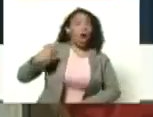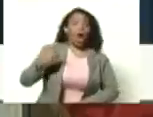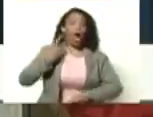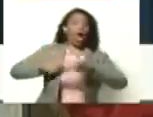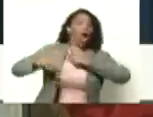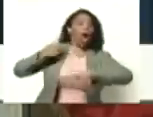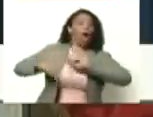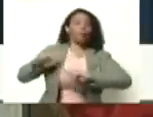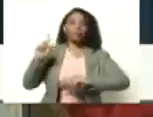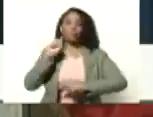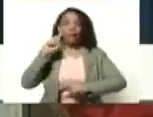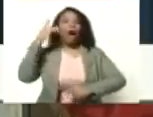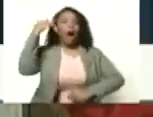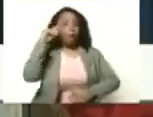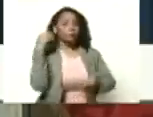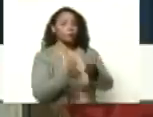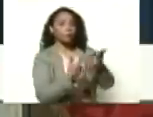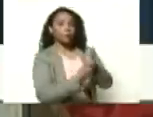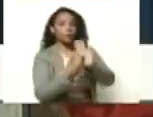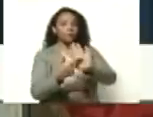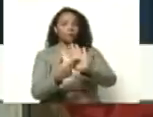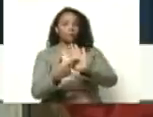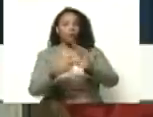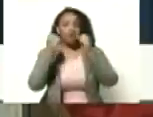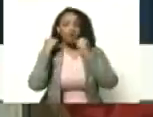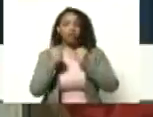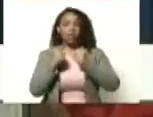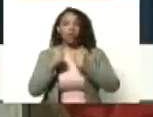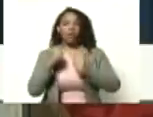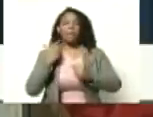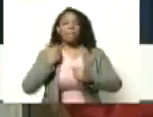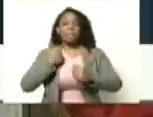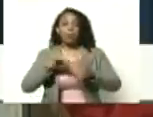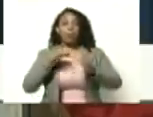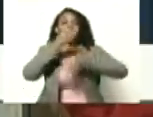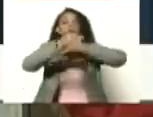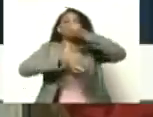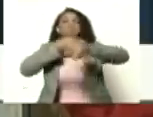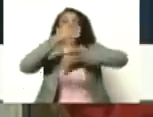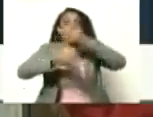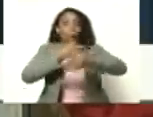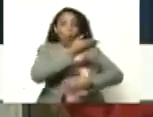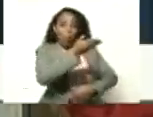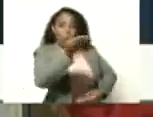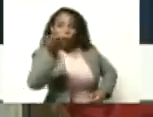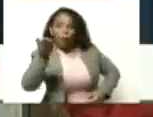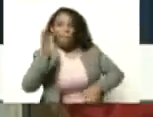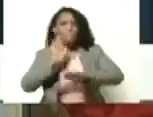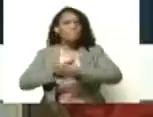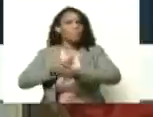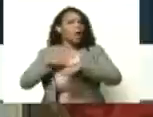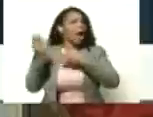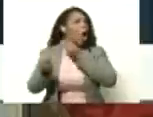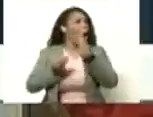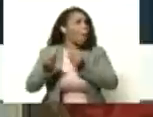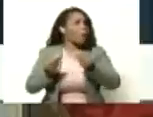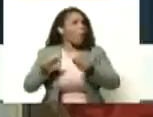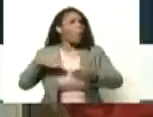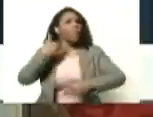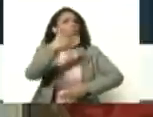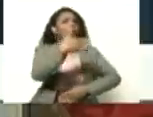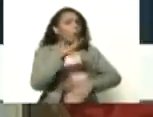contundentes y demoledoras vamos a detallar el por qué y cómo y cuándo